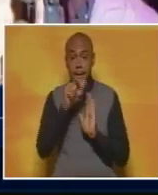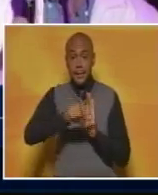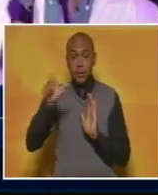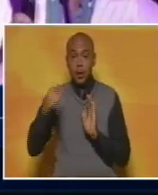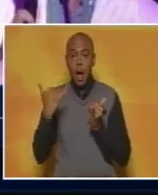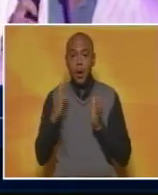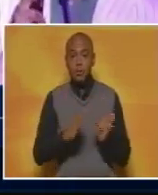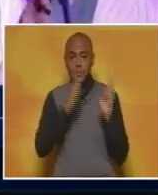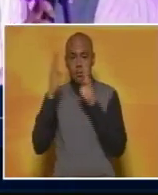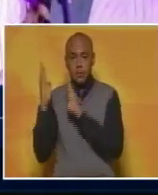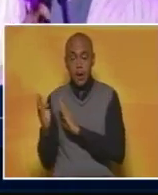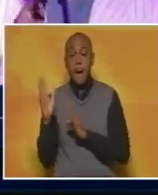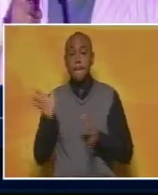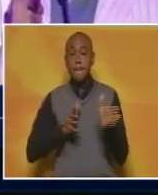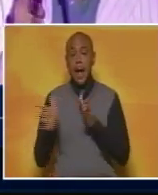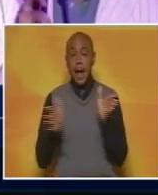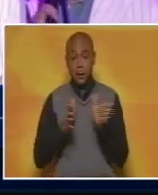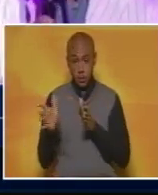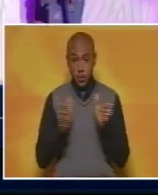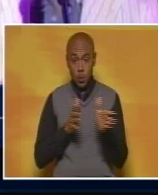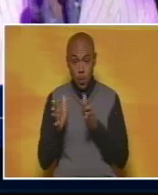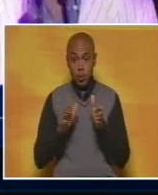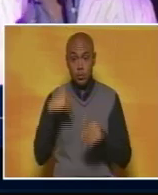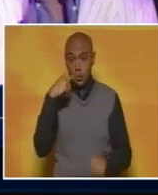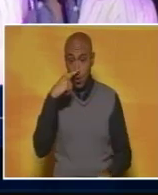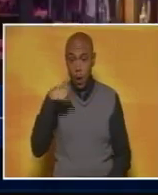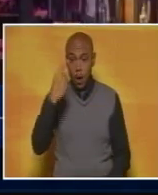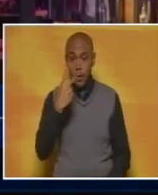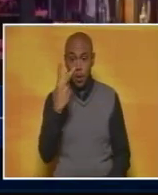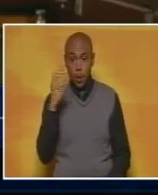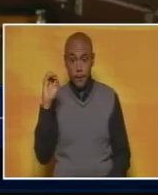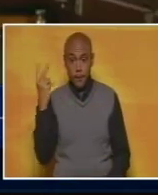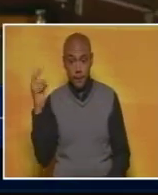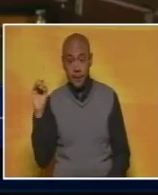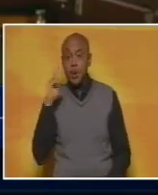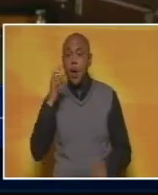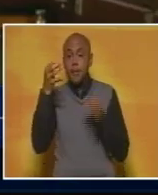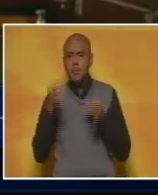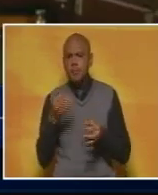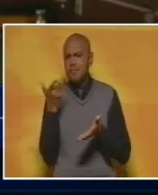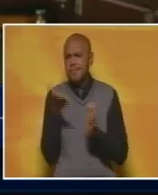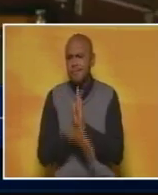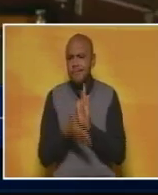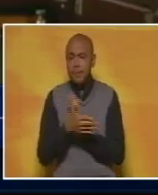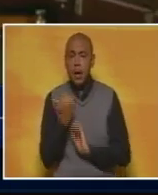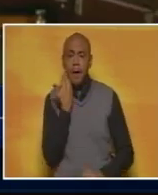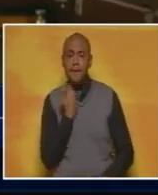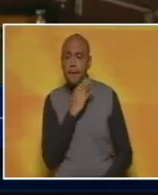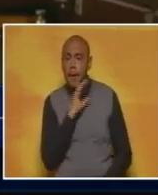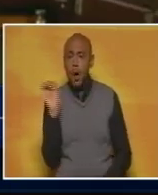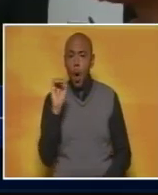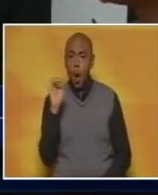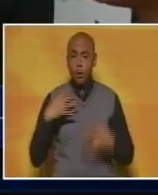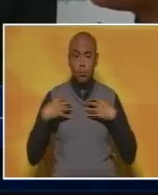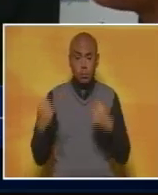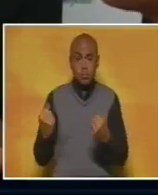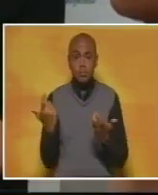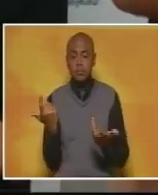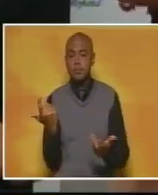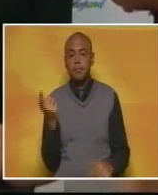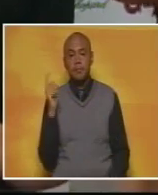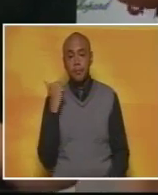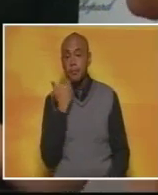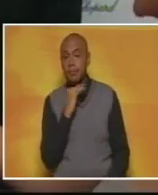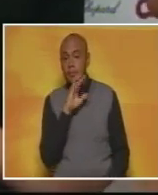para marzo de 2020. Por los momentos no se sabe más detalles del estado de salud del cantante ni se tendrán